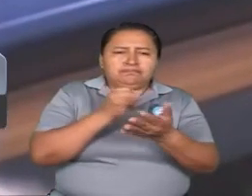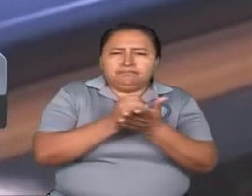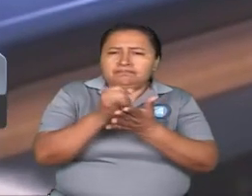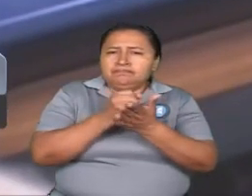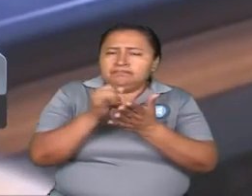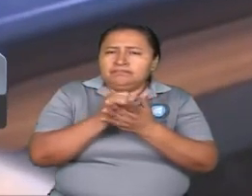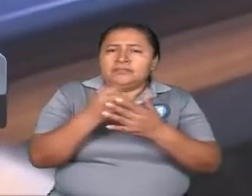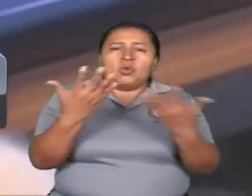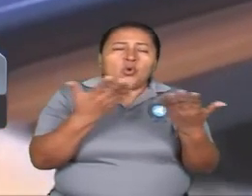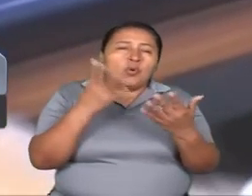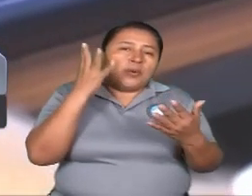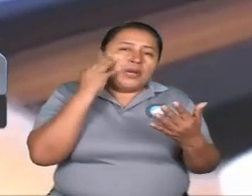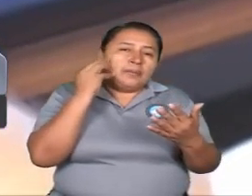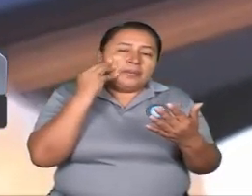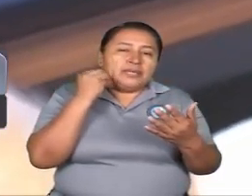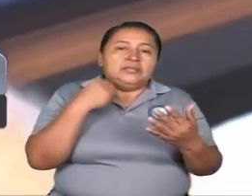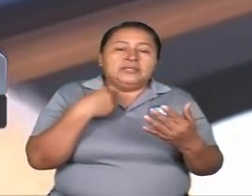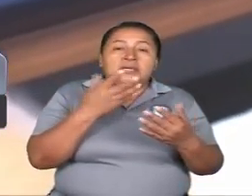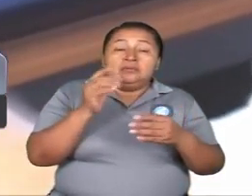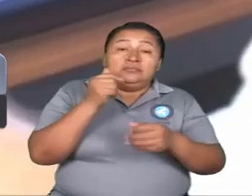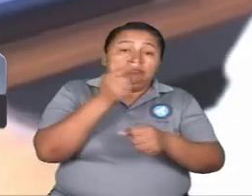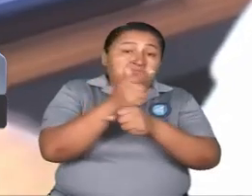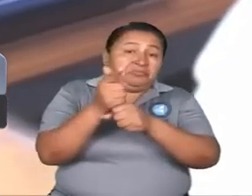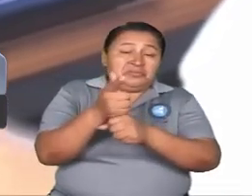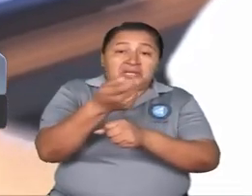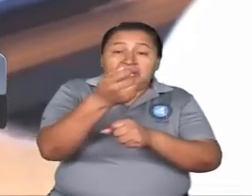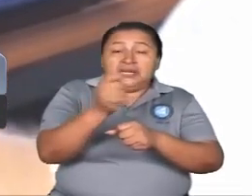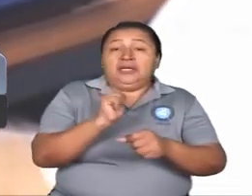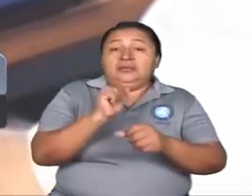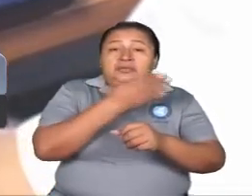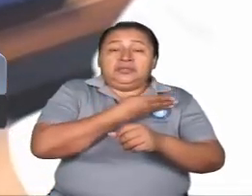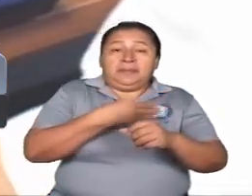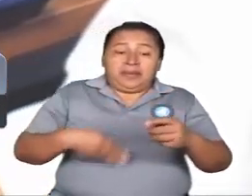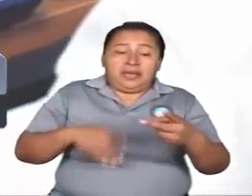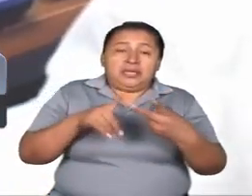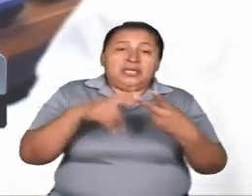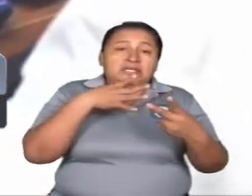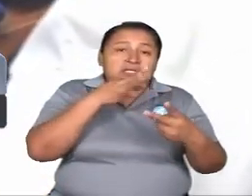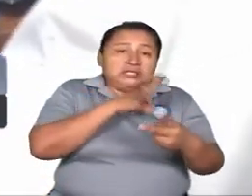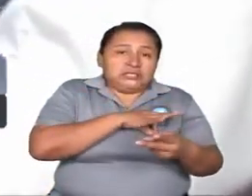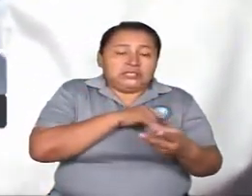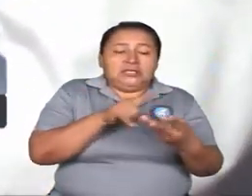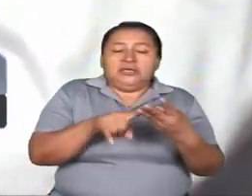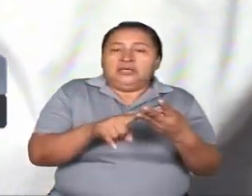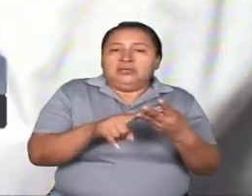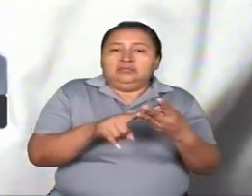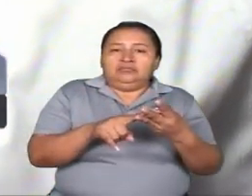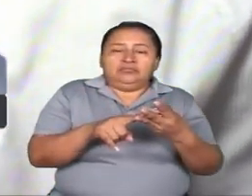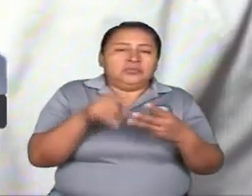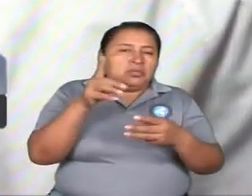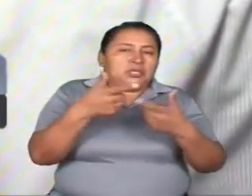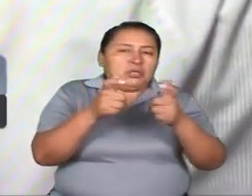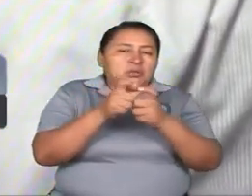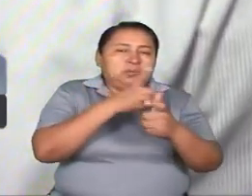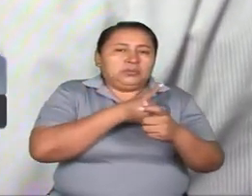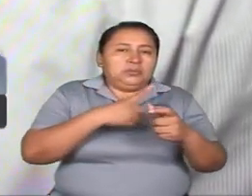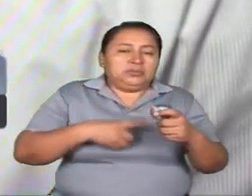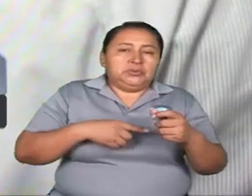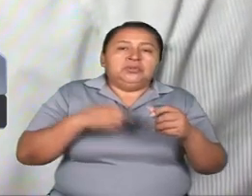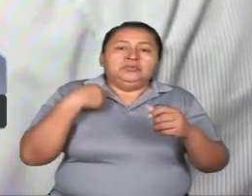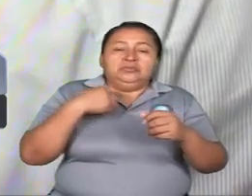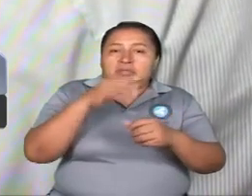la experiencia del Parlamento de España, okay. del Parlamento de Chile, de la Cámara